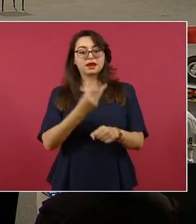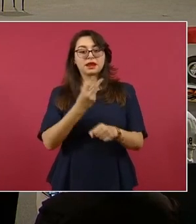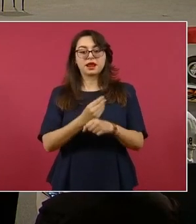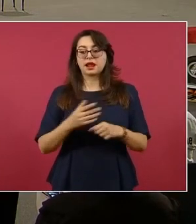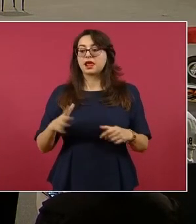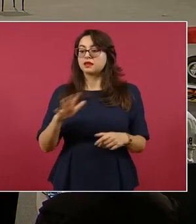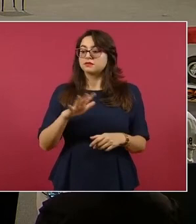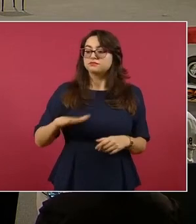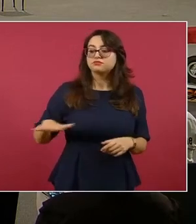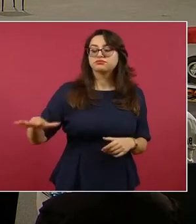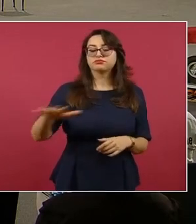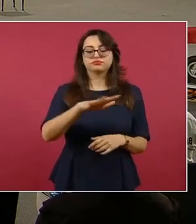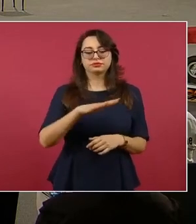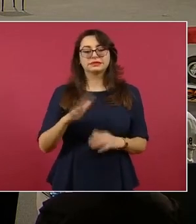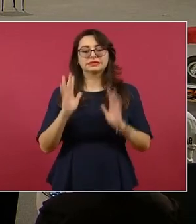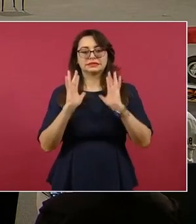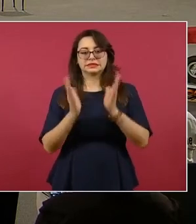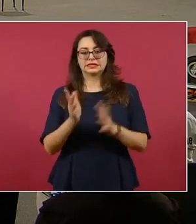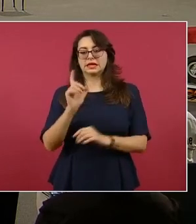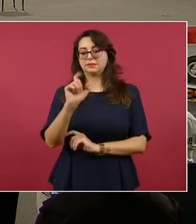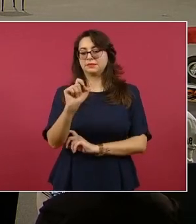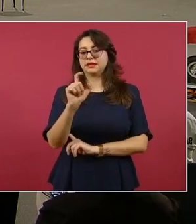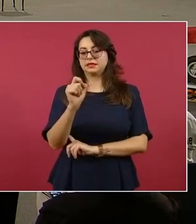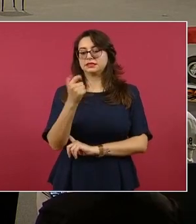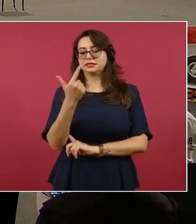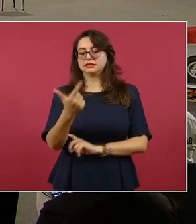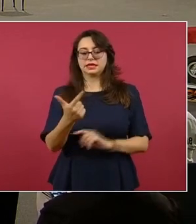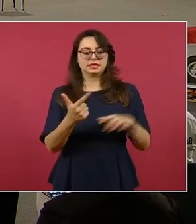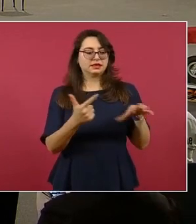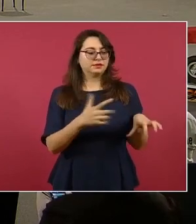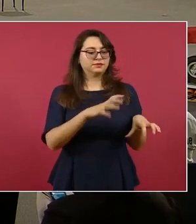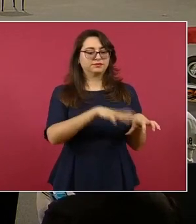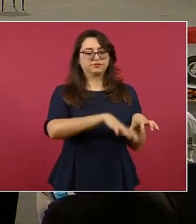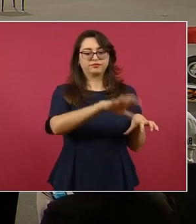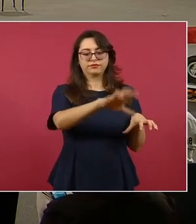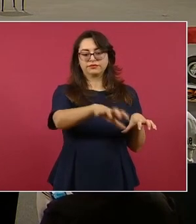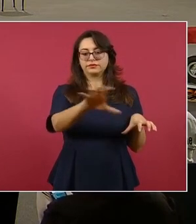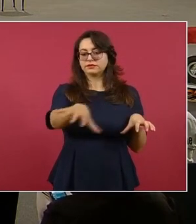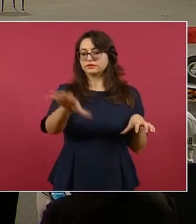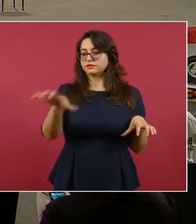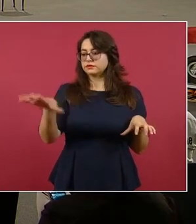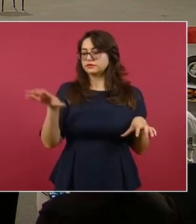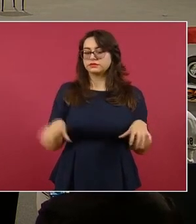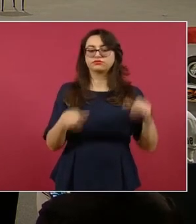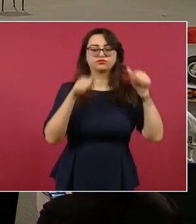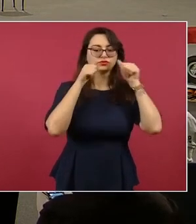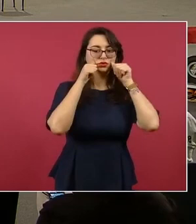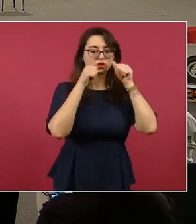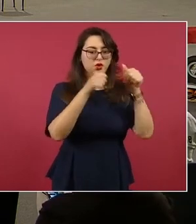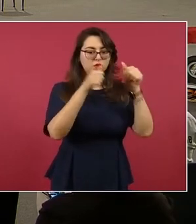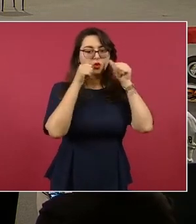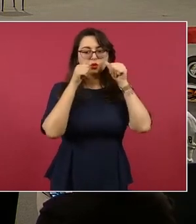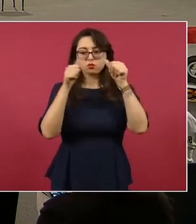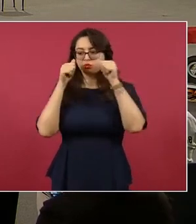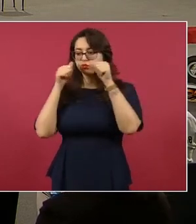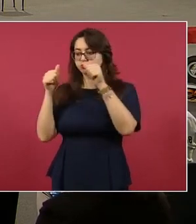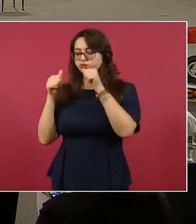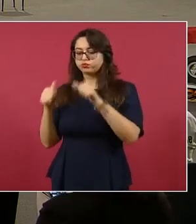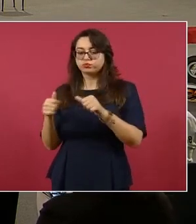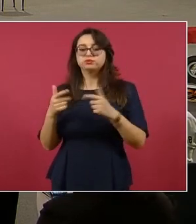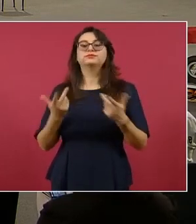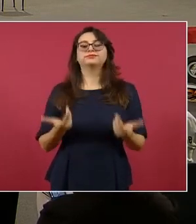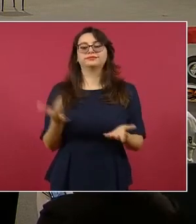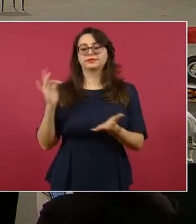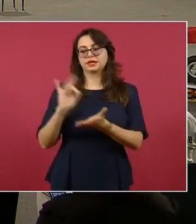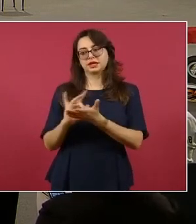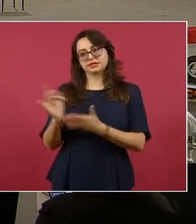zonas que van a ser intervenidas en este programa, gracias también a que el presidente